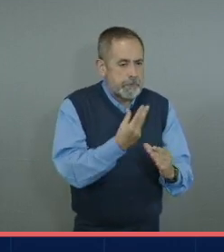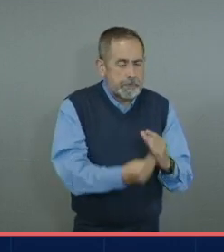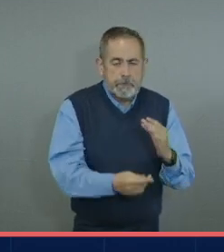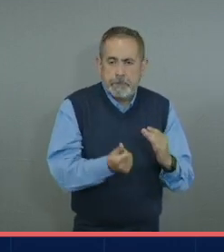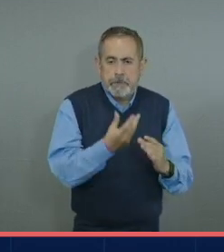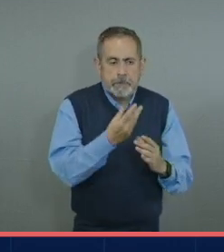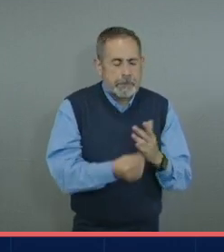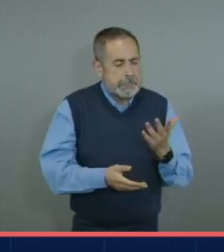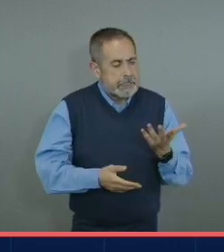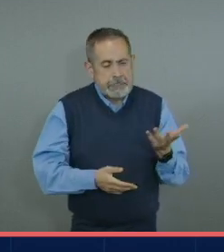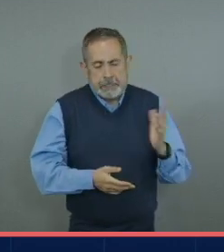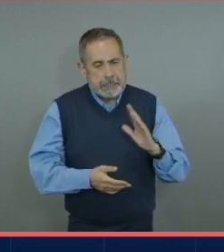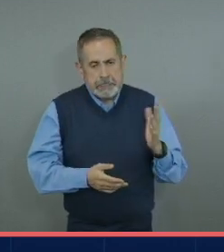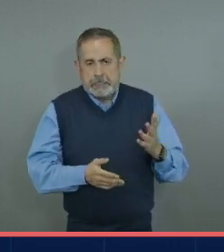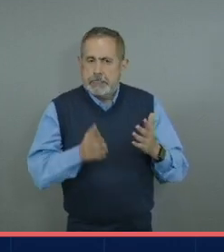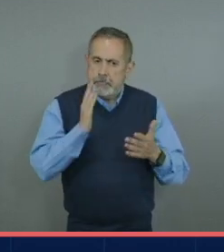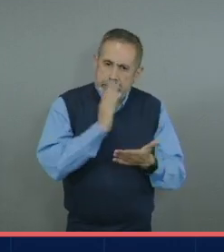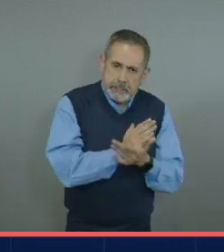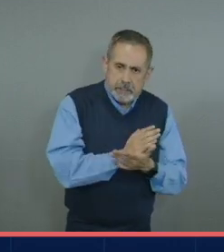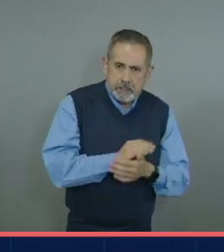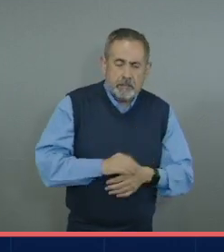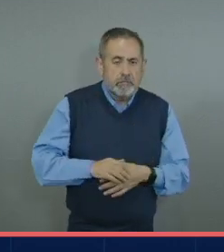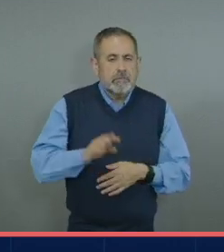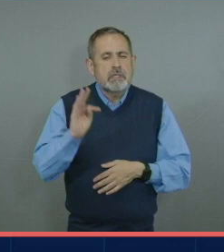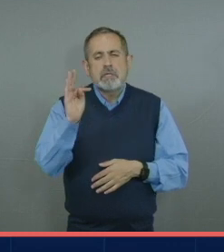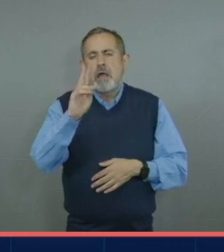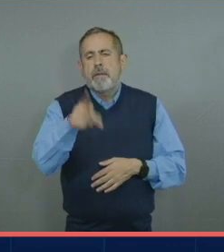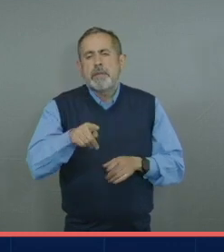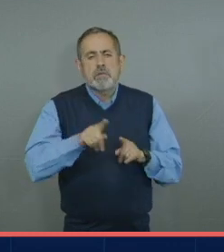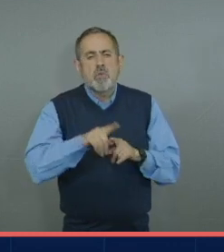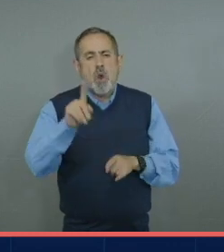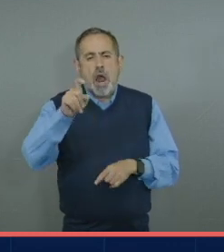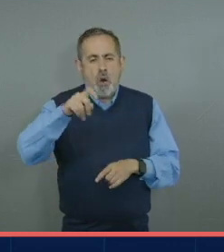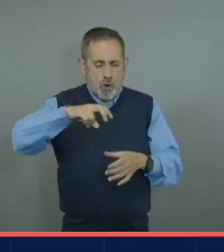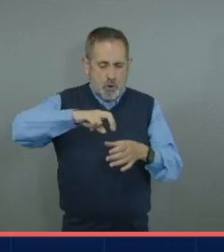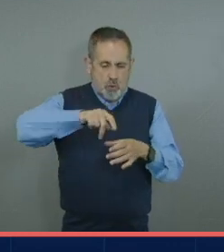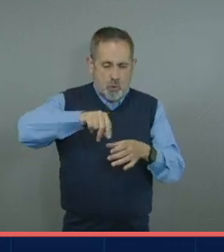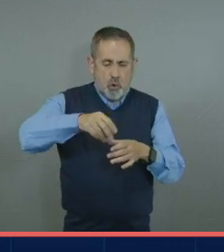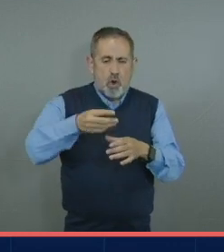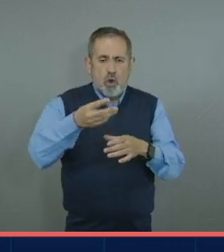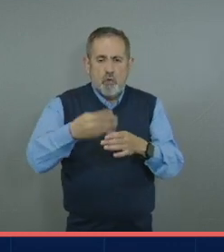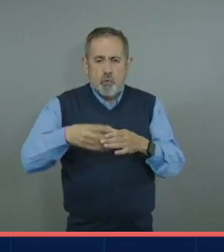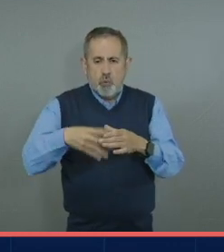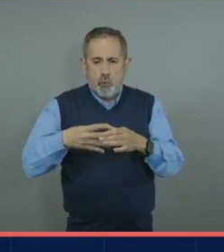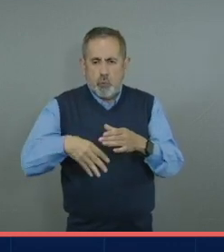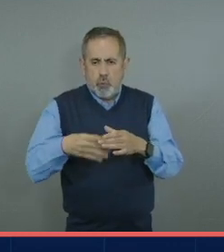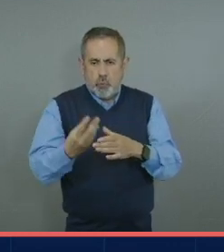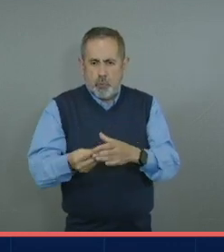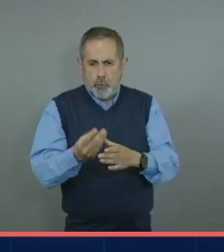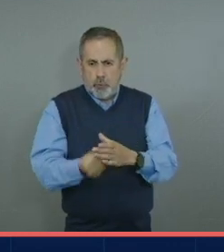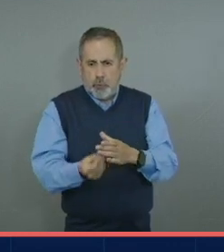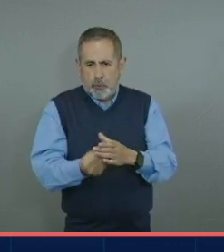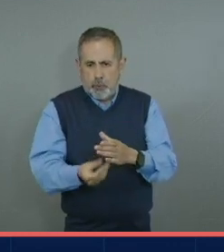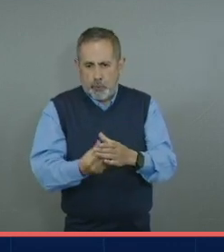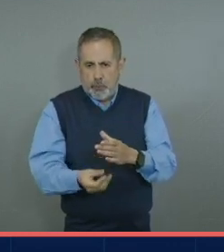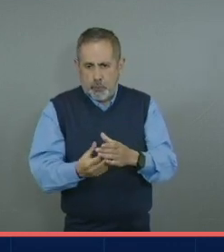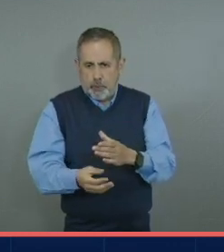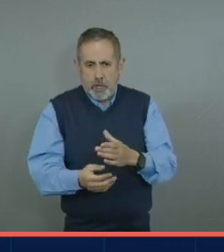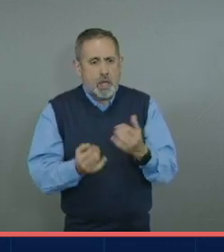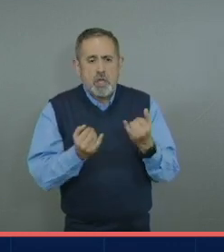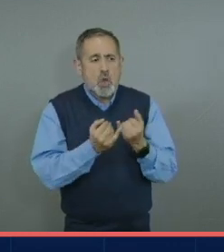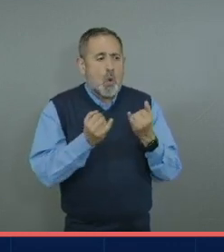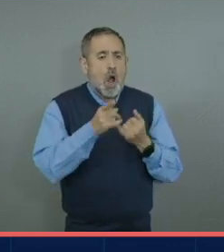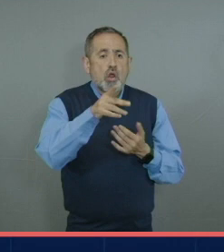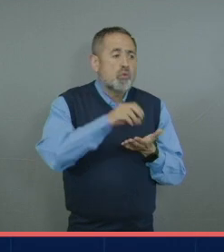capital. ¿Has visto que si alguien deja la llave del agua abierta, pues el agua está escurriendo? Si tú dejas que el dinero se te